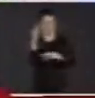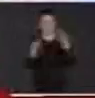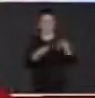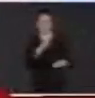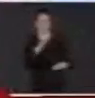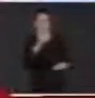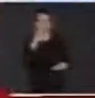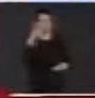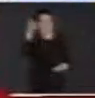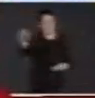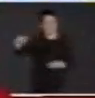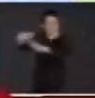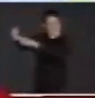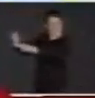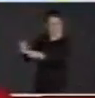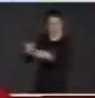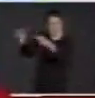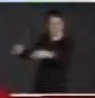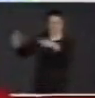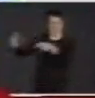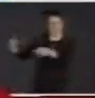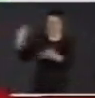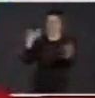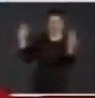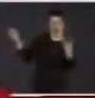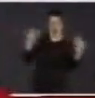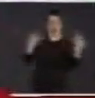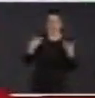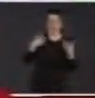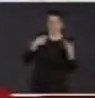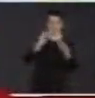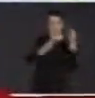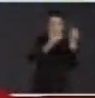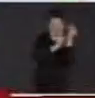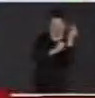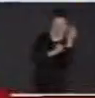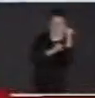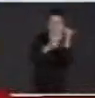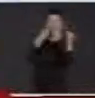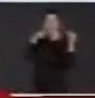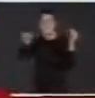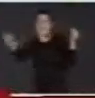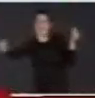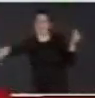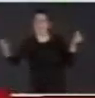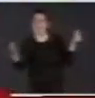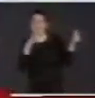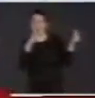a esos cuatro cabrones que amargan las vidas. Voy a aprovechar que ahora tengo